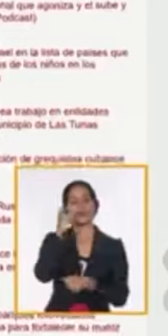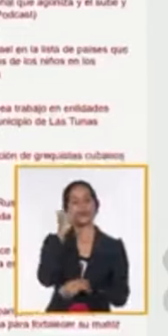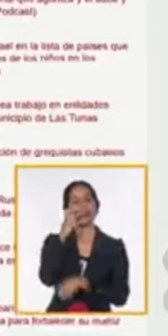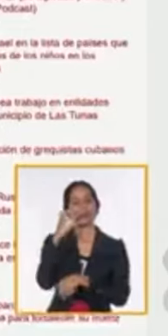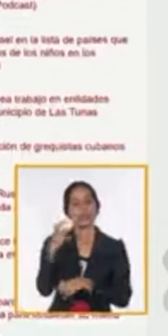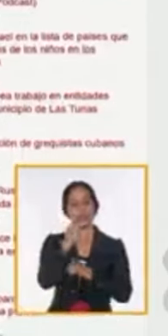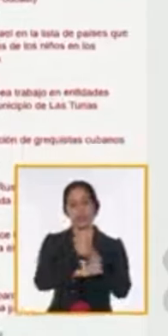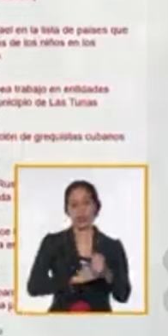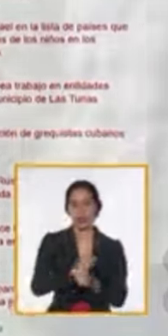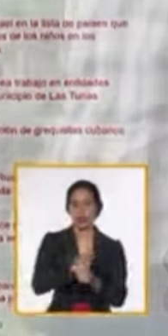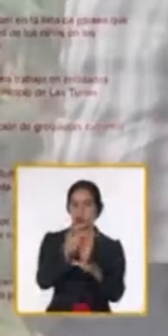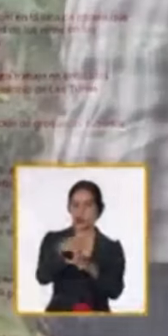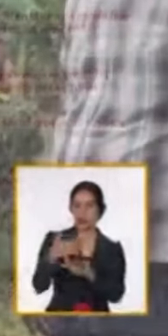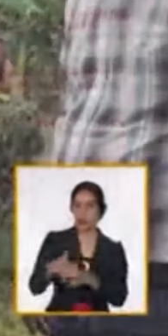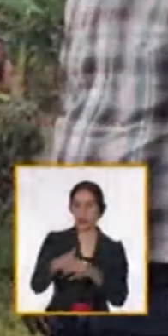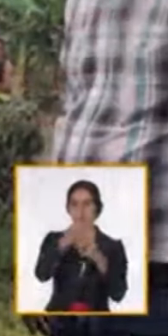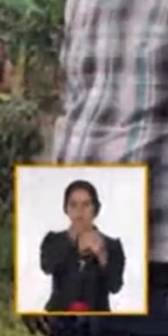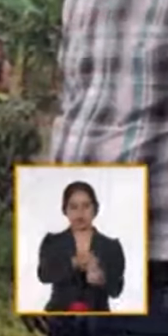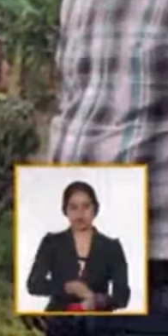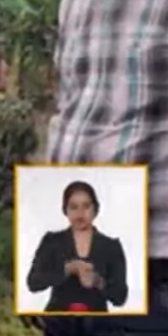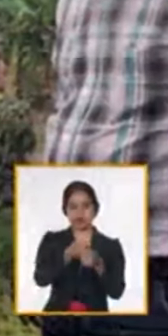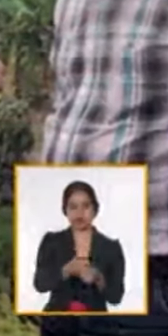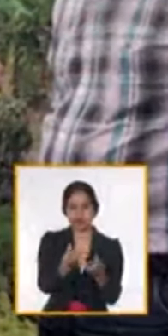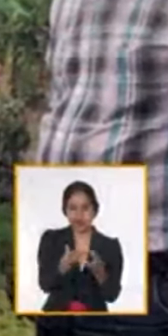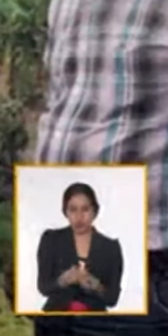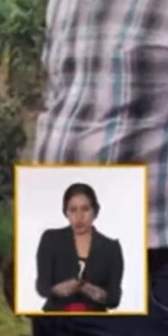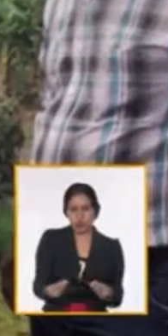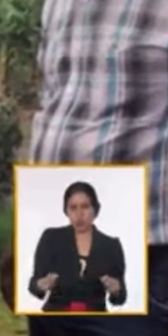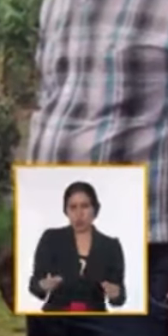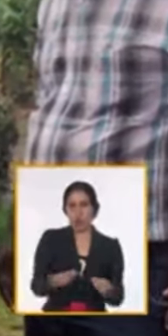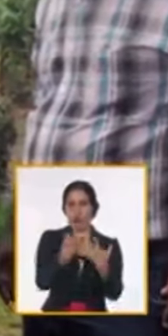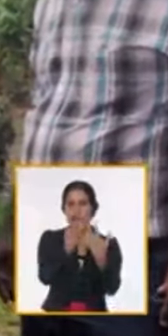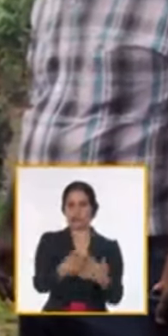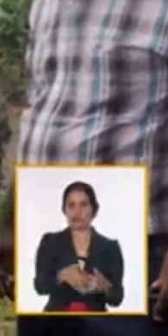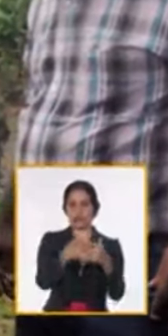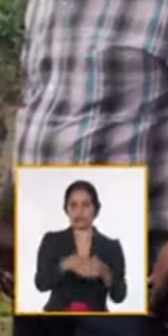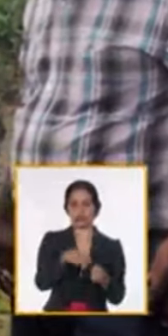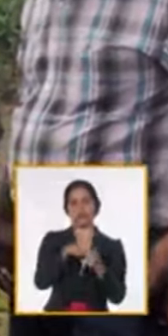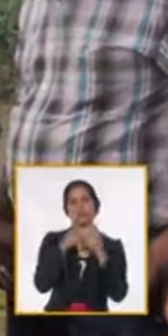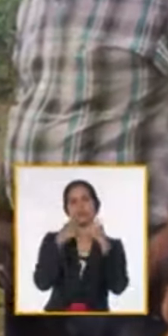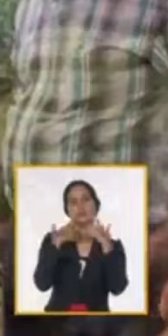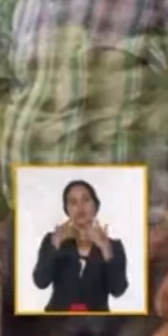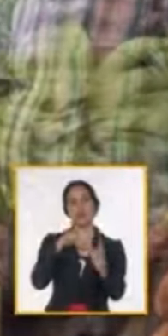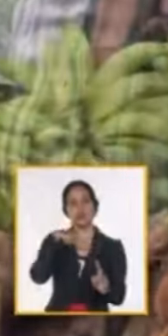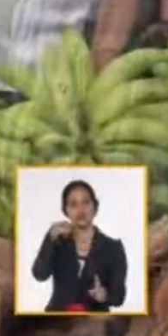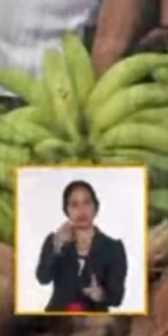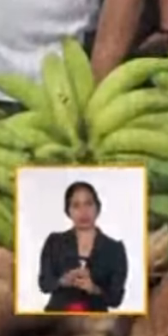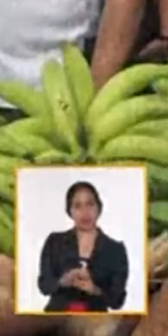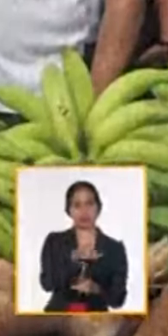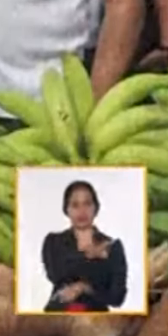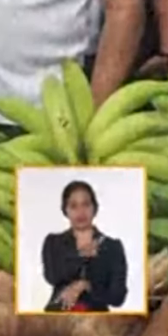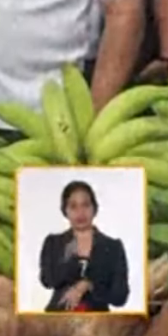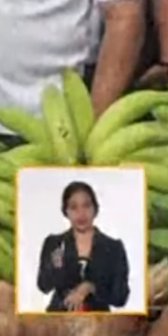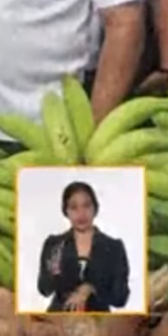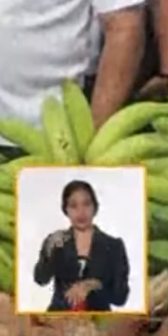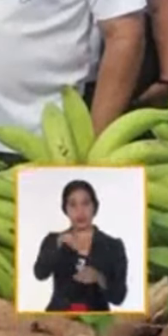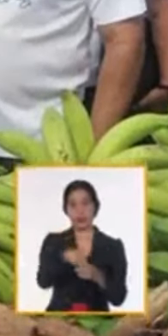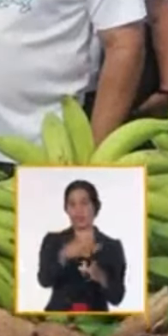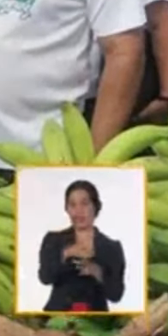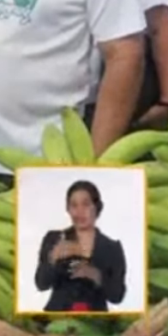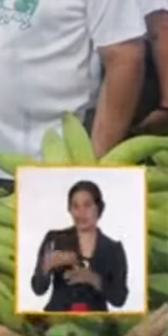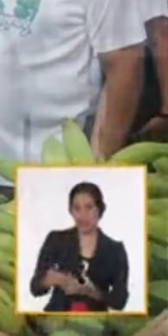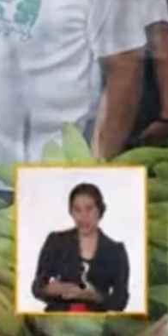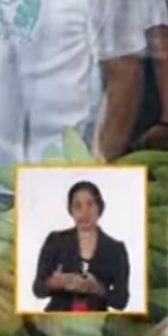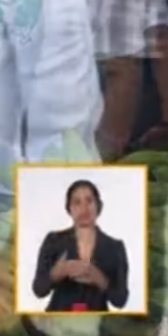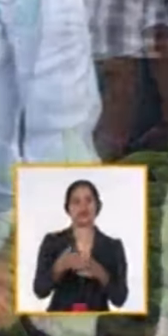varios, cosechando suelos antes improductivos. También durante su recorrido por Majibacoa,